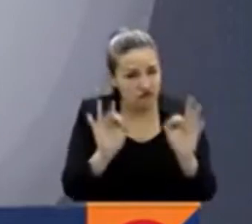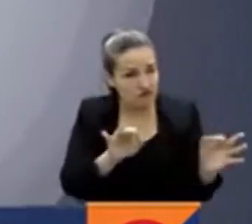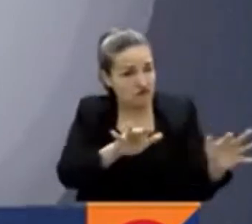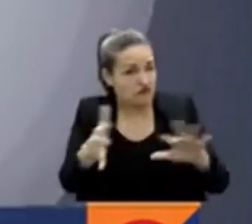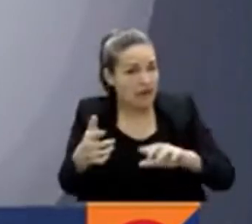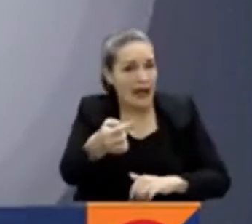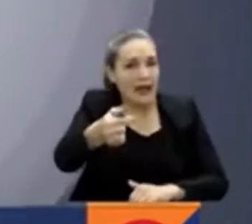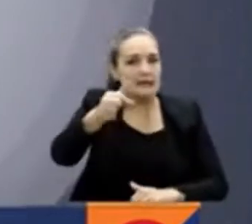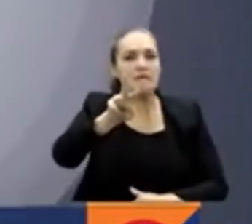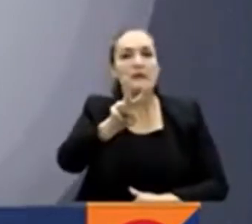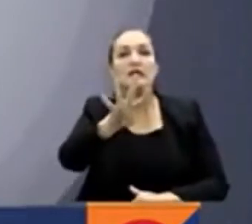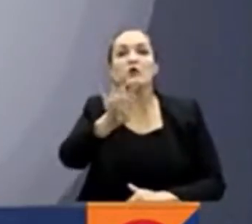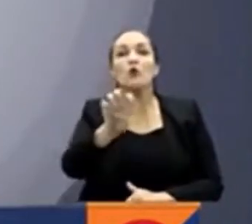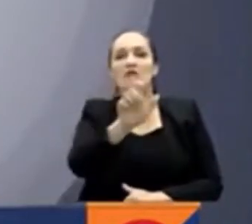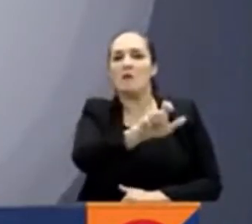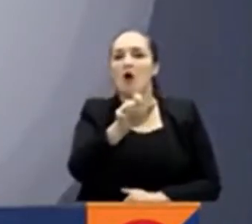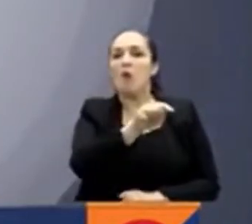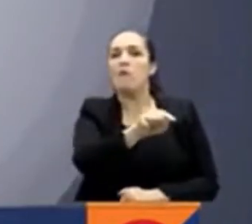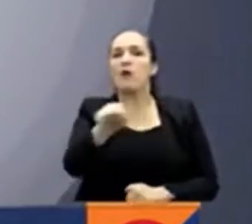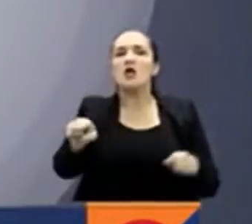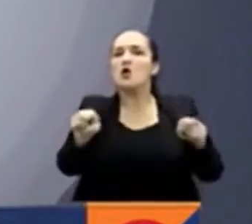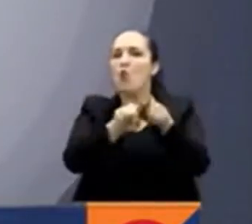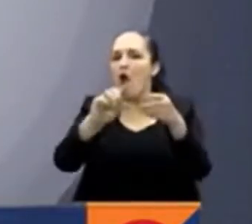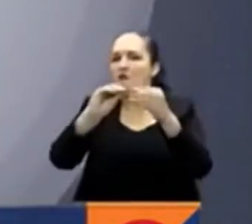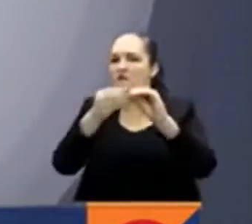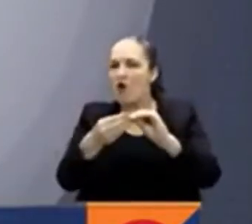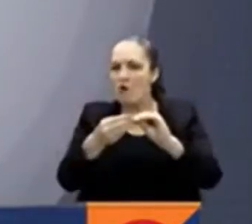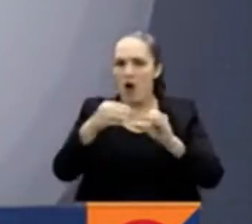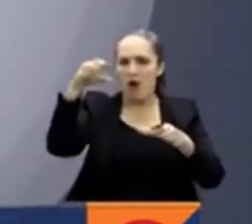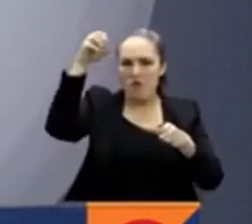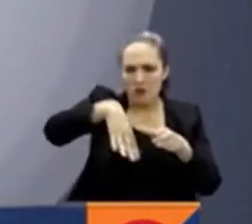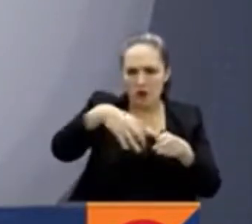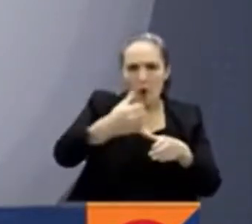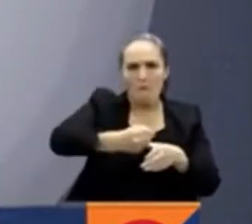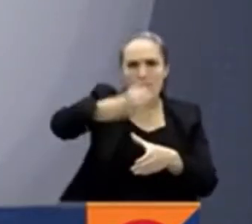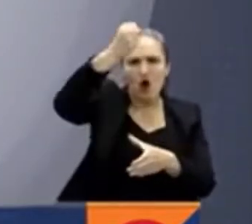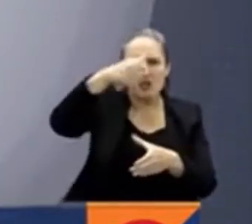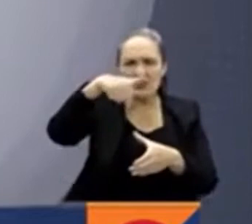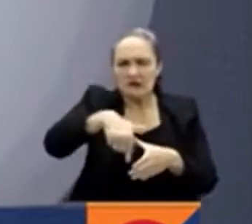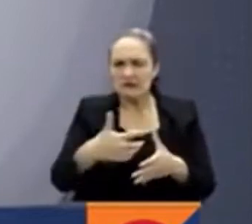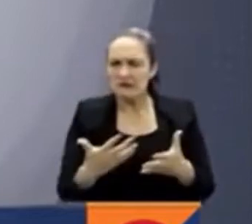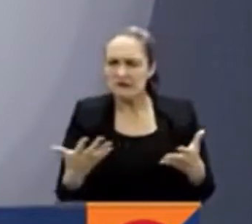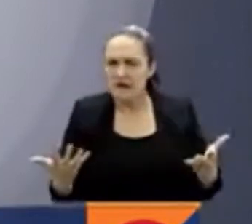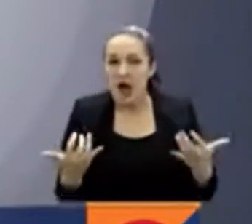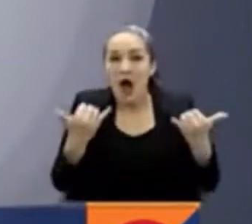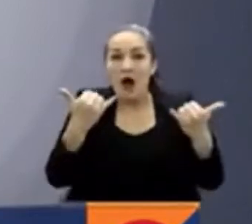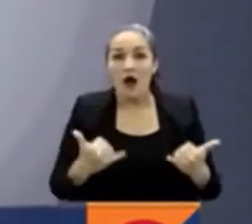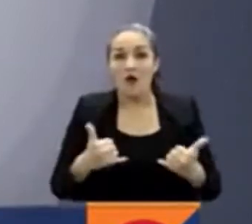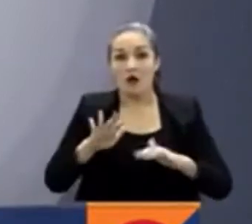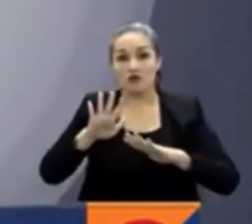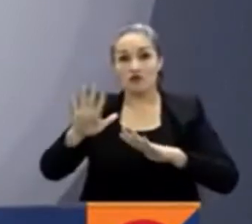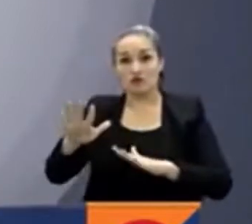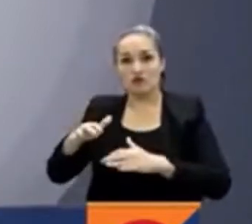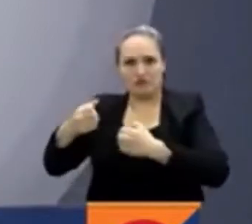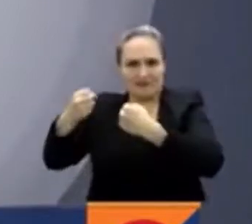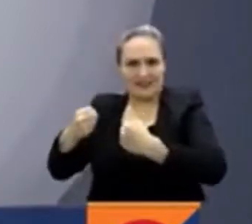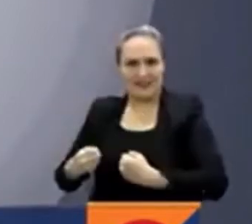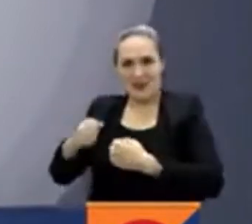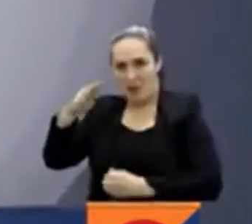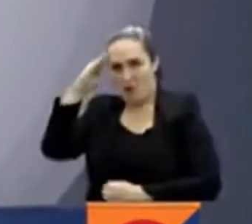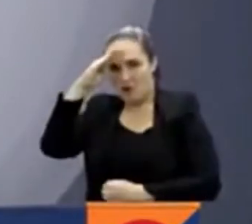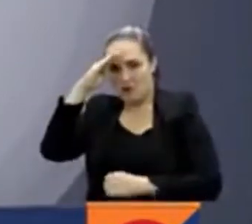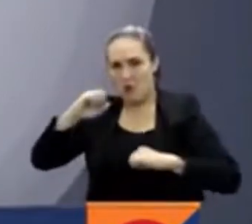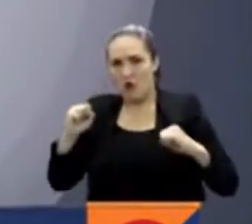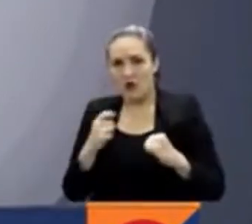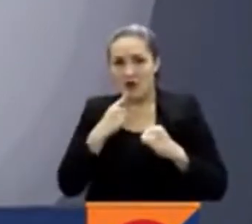29 personas las que han muerto bajo esta misma modalidad. Las autoridades aquí desde la sede de la Policía Metropolitana de Bogotá desligaron y dijeron que no